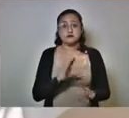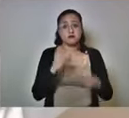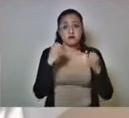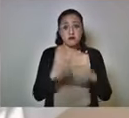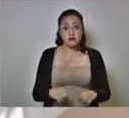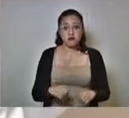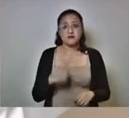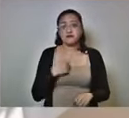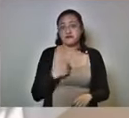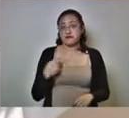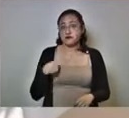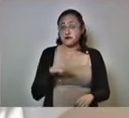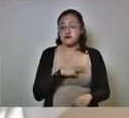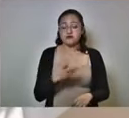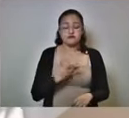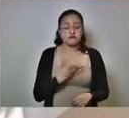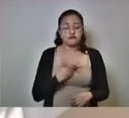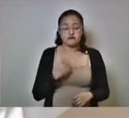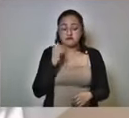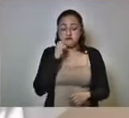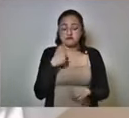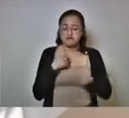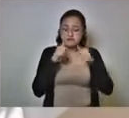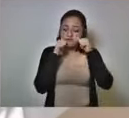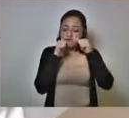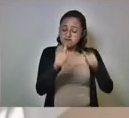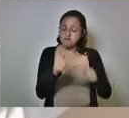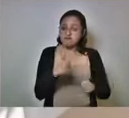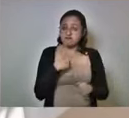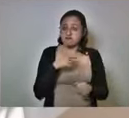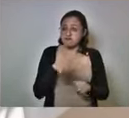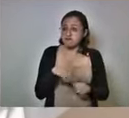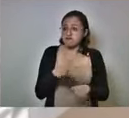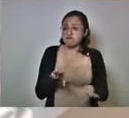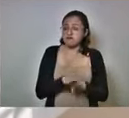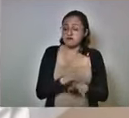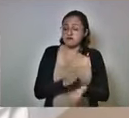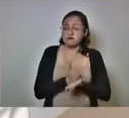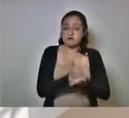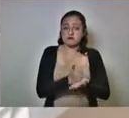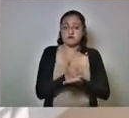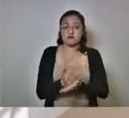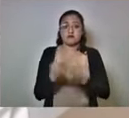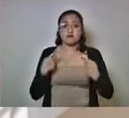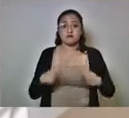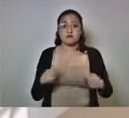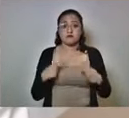nosotros tenemos que seguir brindando de atención a toda la gente.